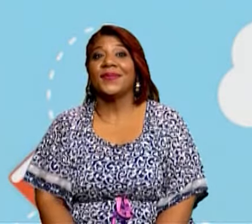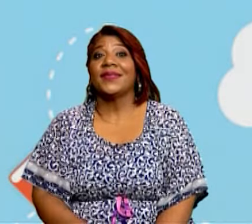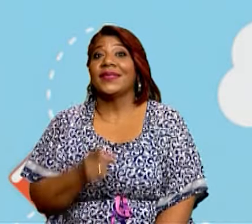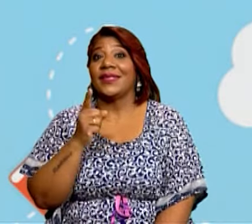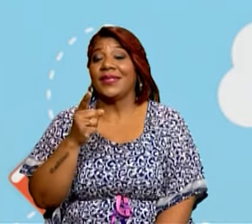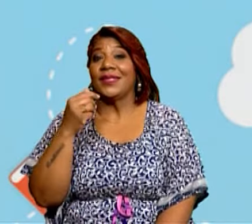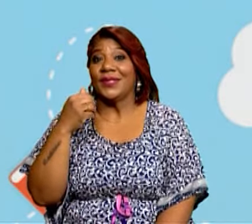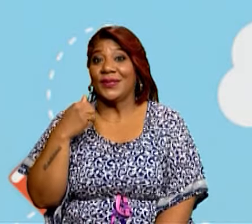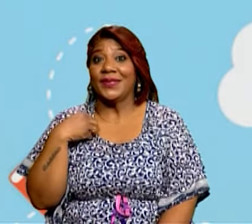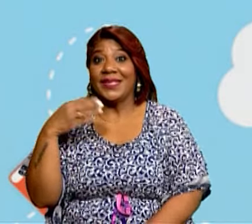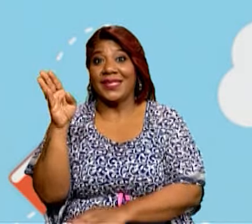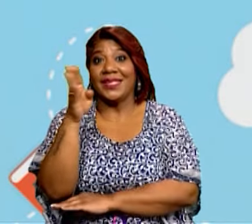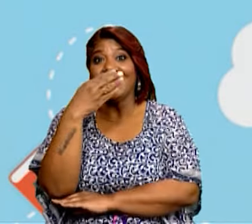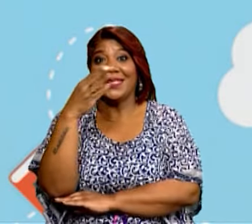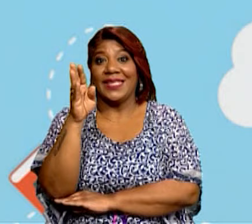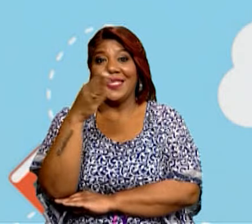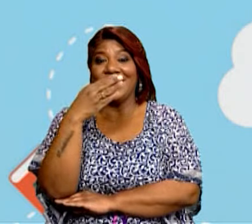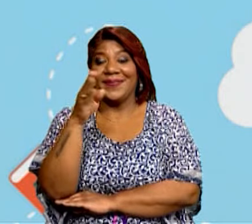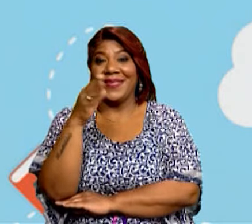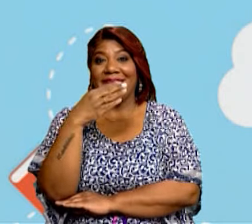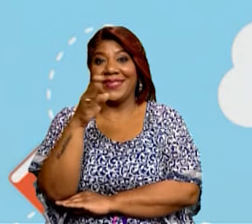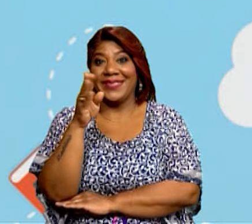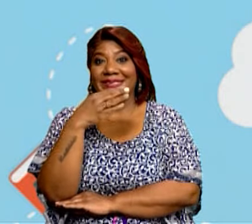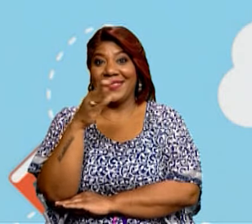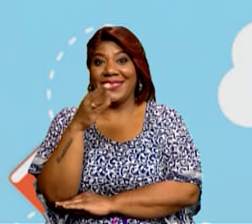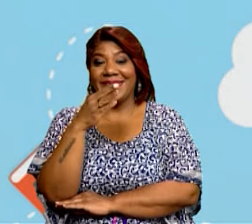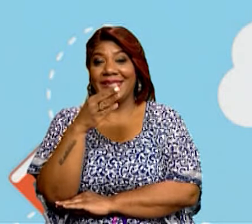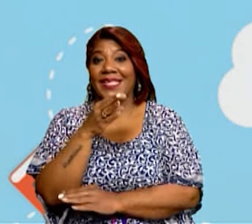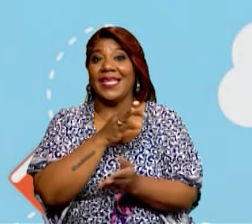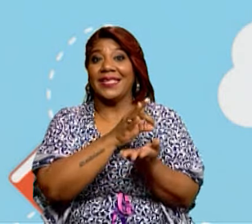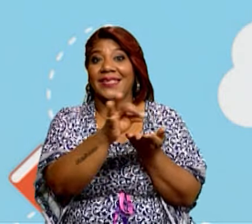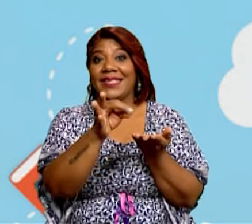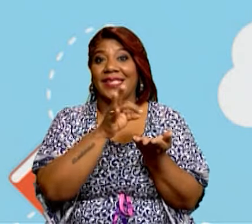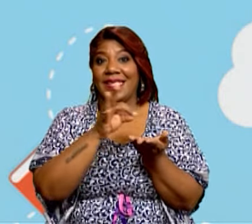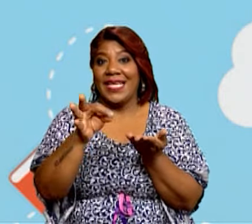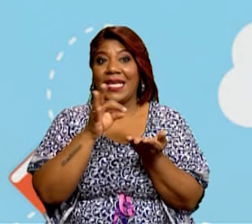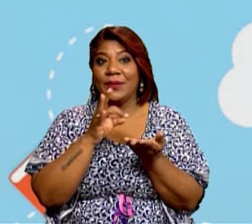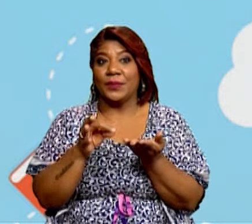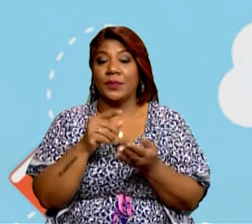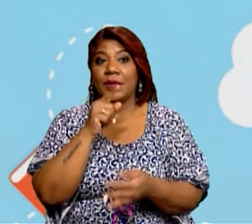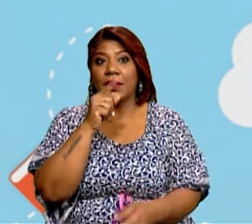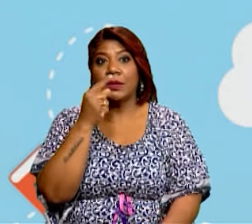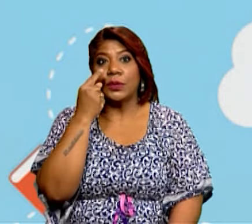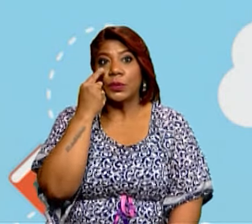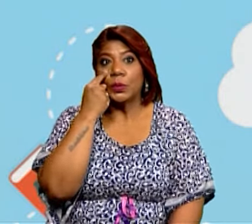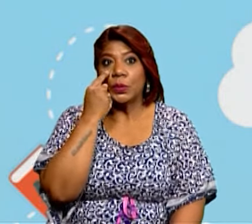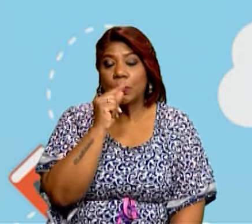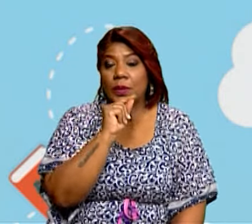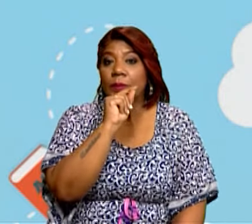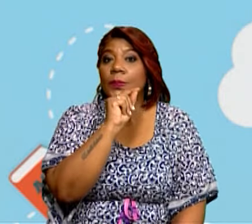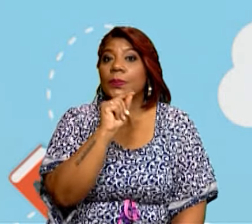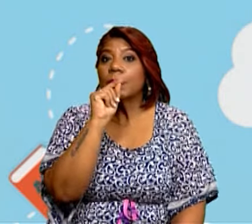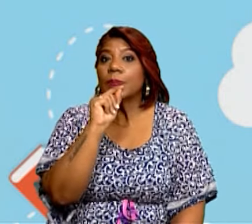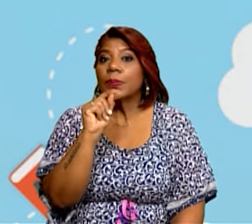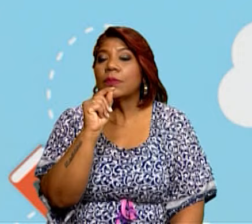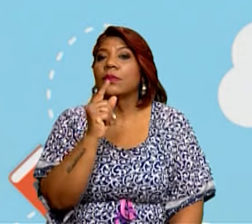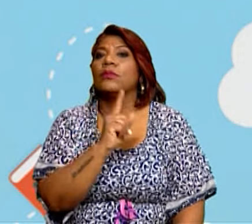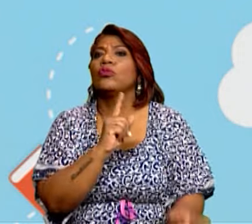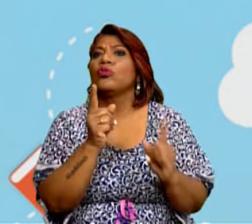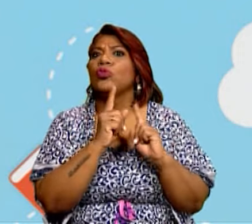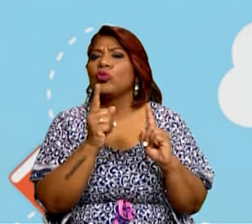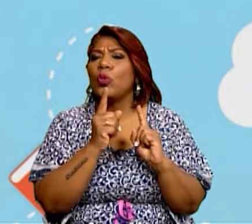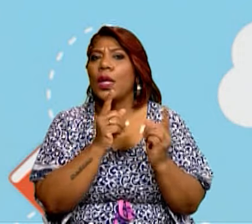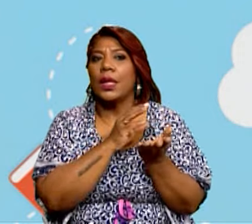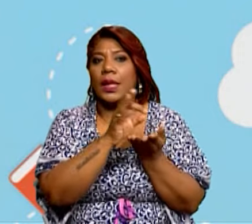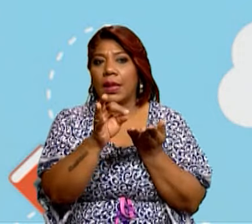están las banderas nuevamente. Y vas a ir poniéndole el nombre de cada provincia